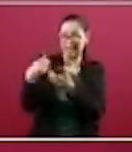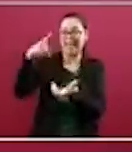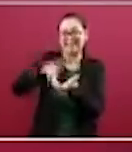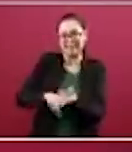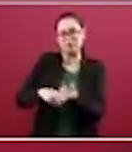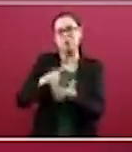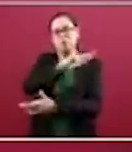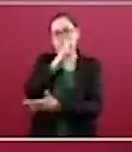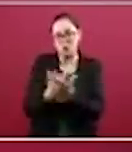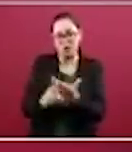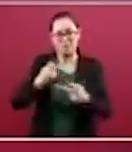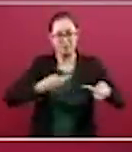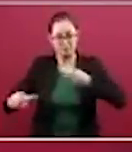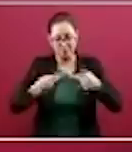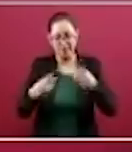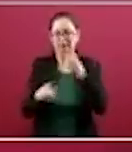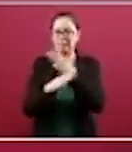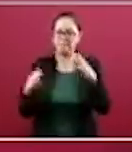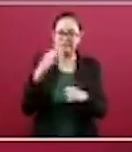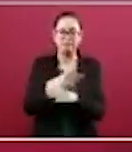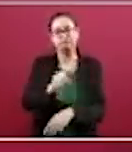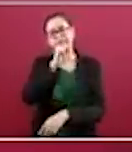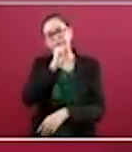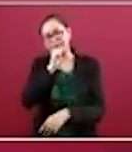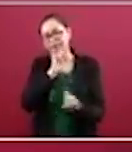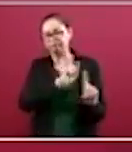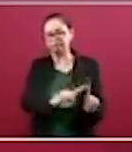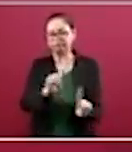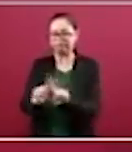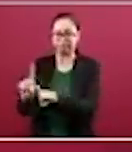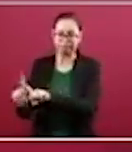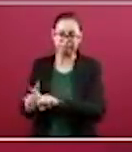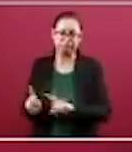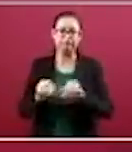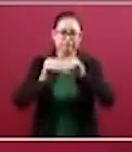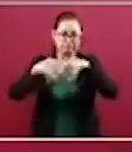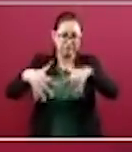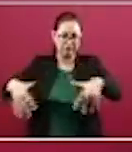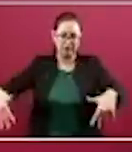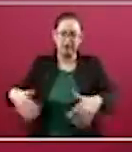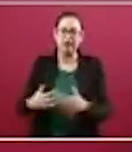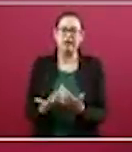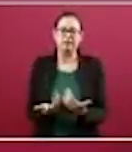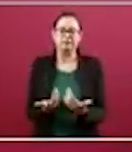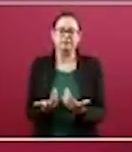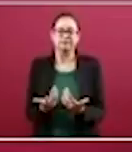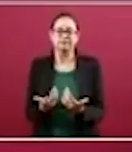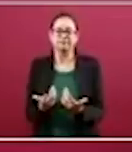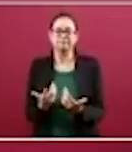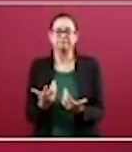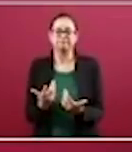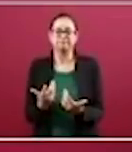planes y programas, los materiales, los contenidos, y obviamente esto pues lo